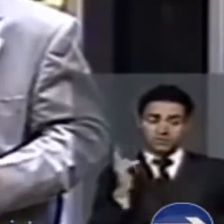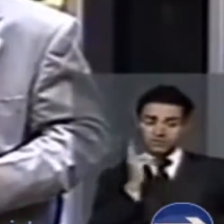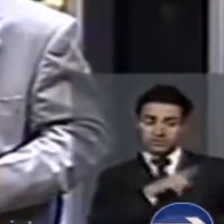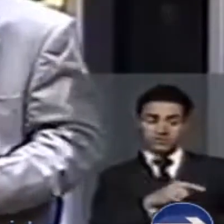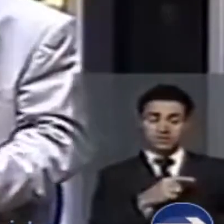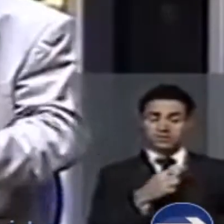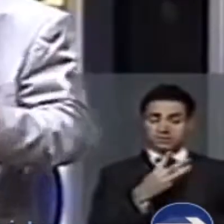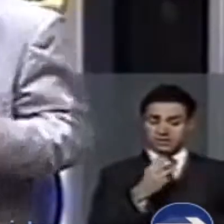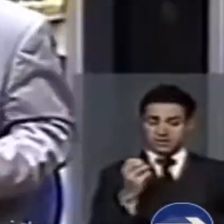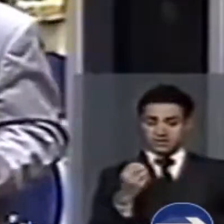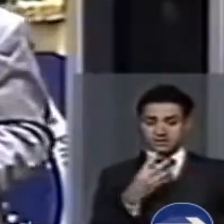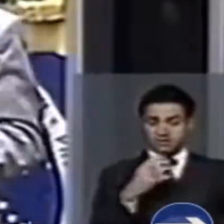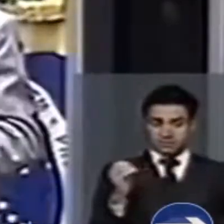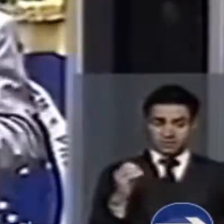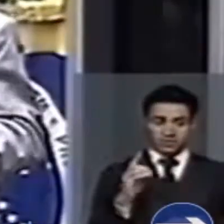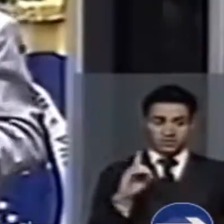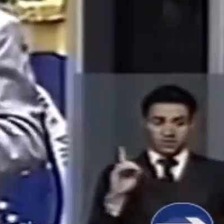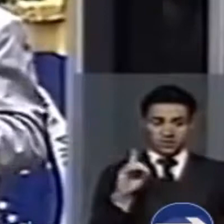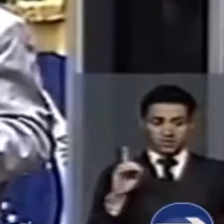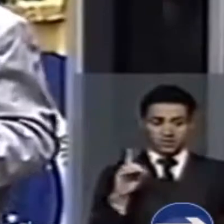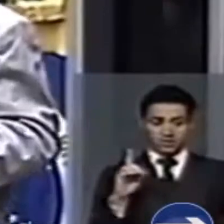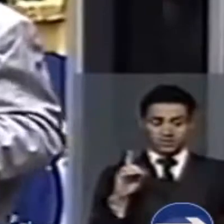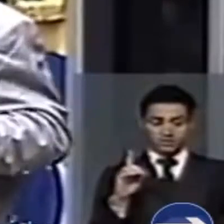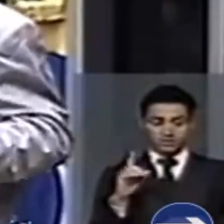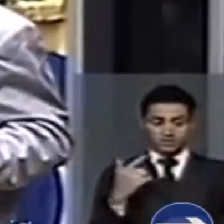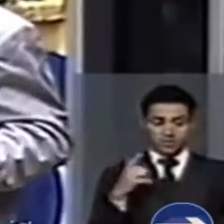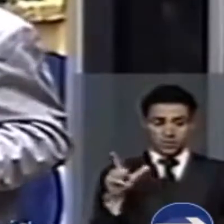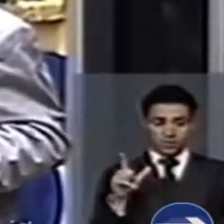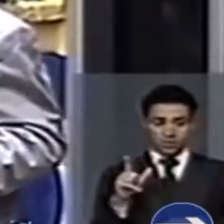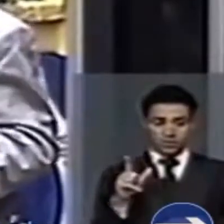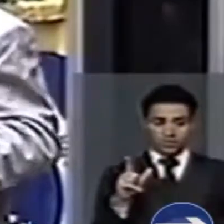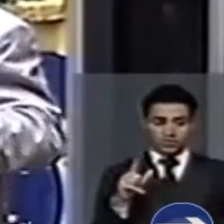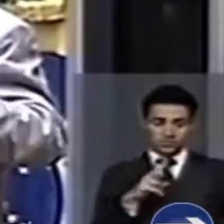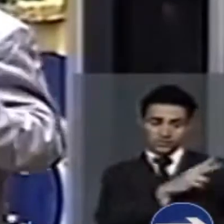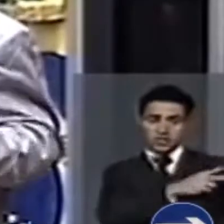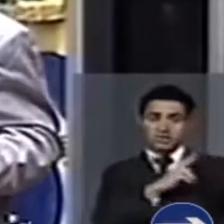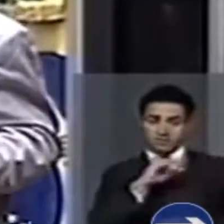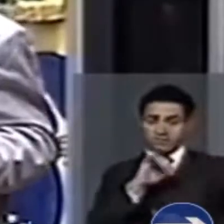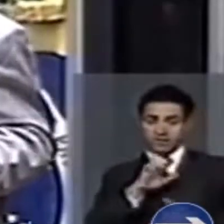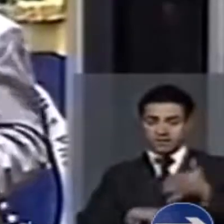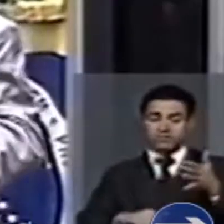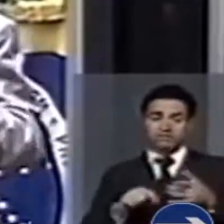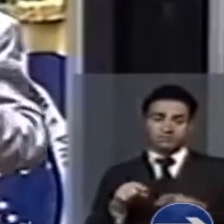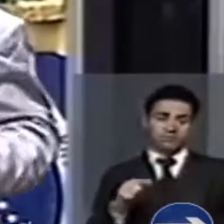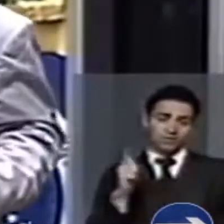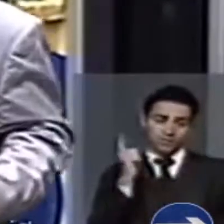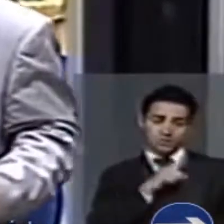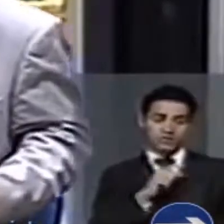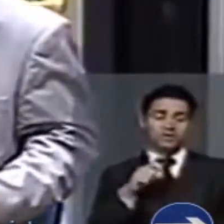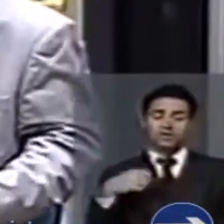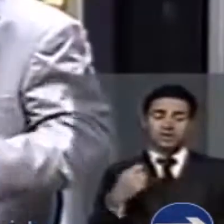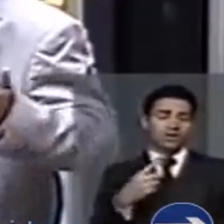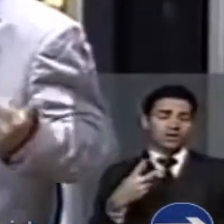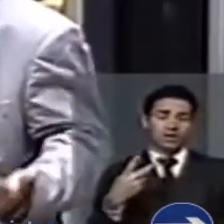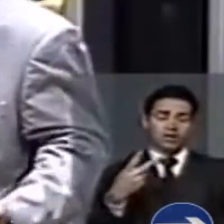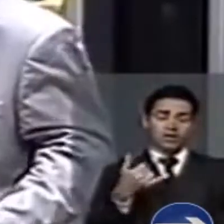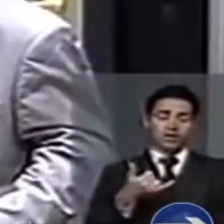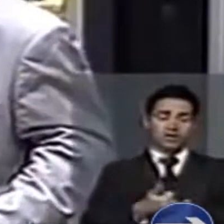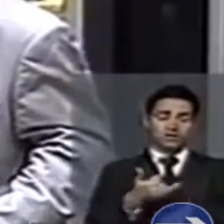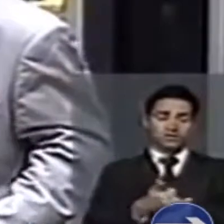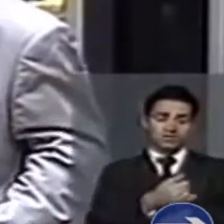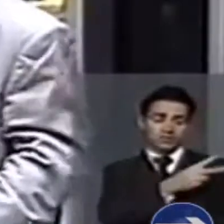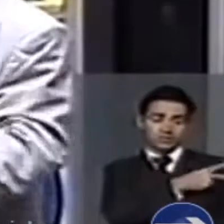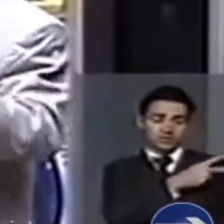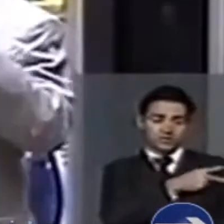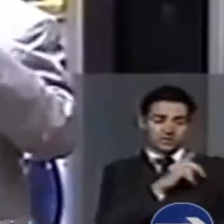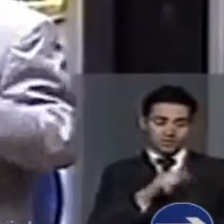300 dólares y el resto va a embolsar o patrón. O explorador. ¿Quién es el patrón? ¿Quién es el